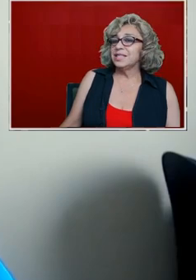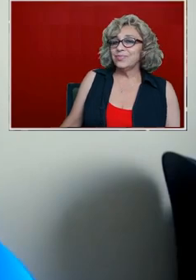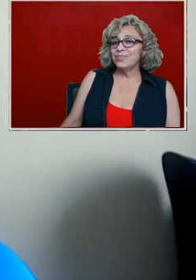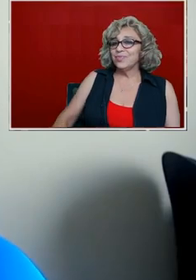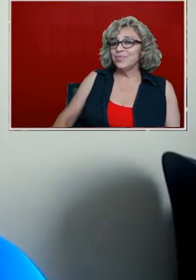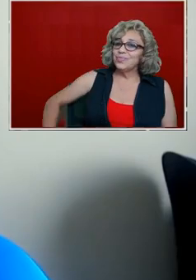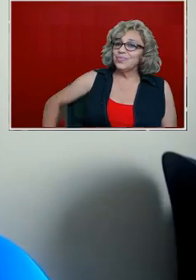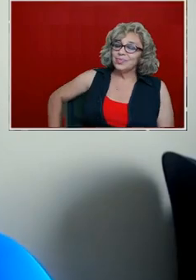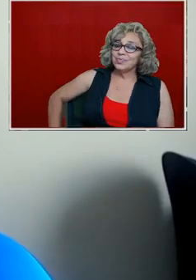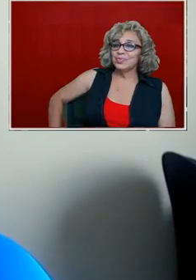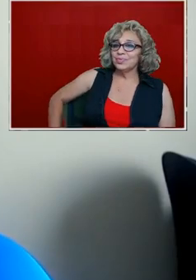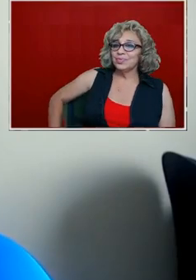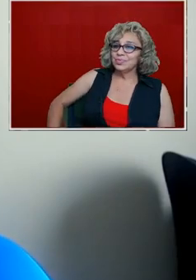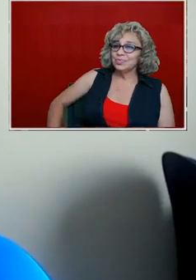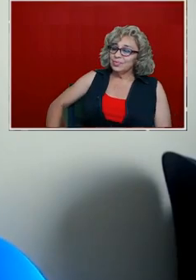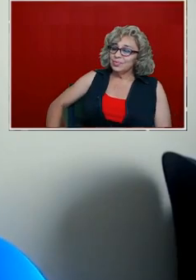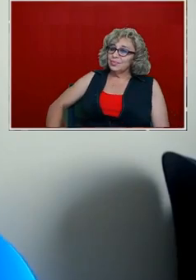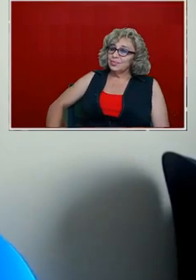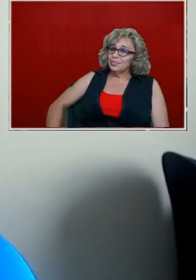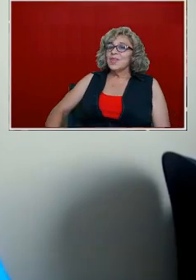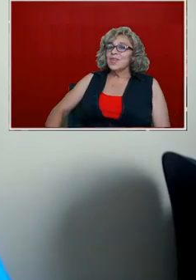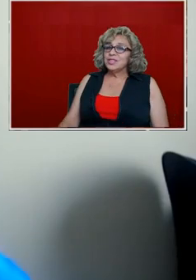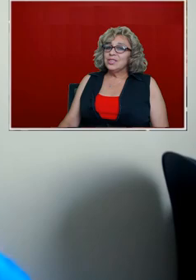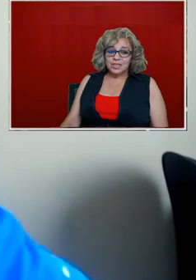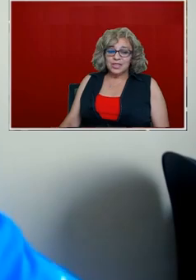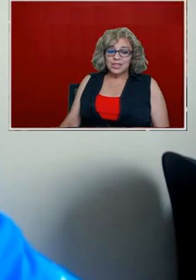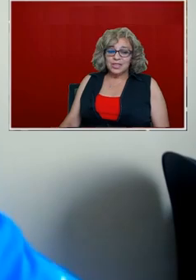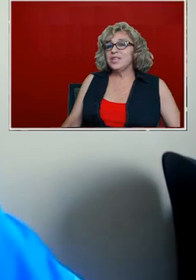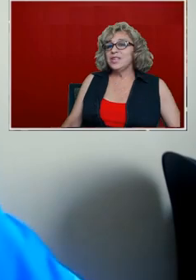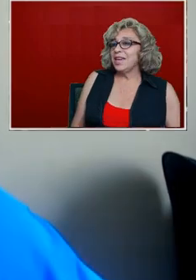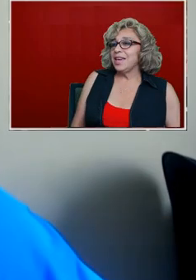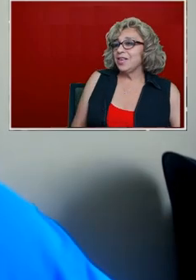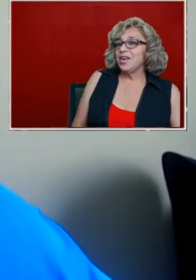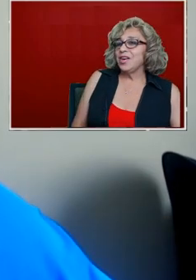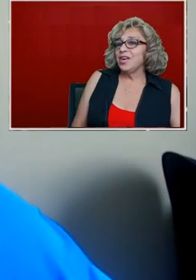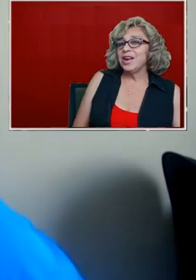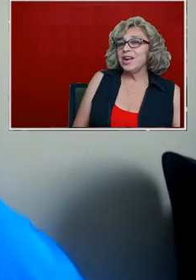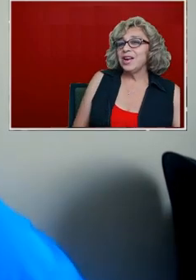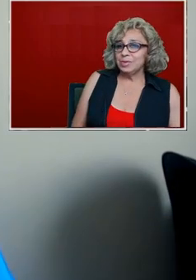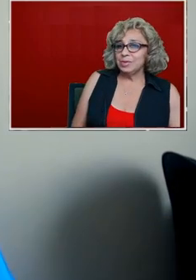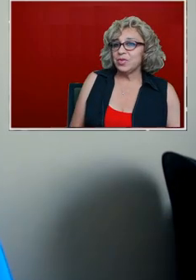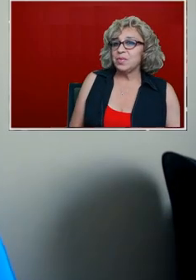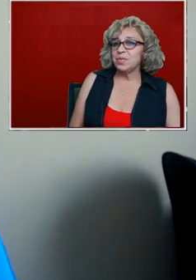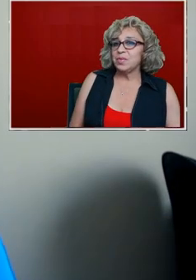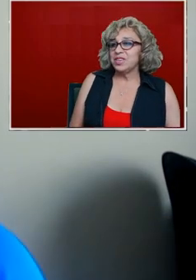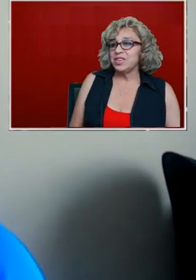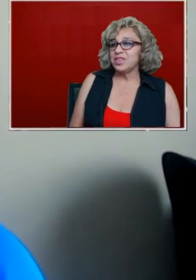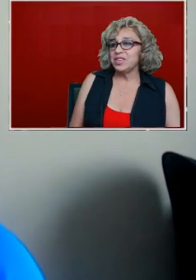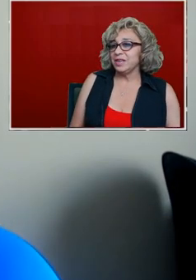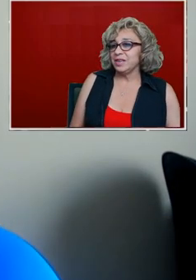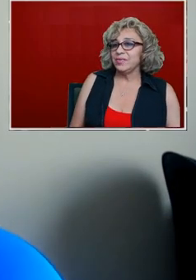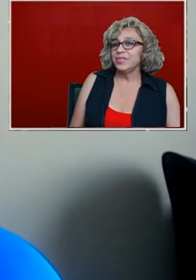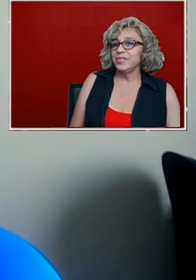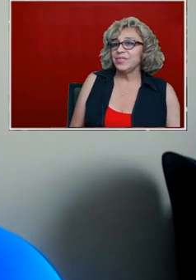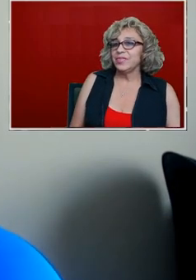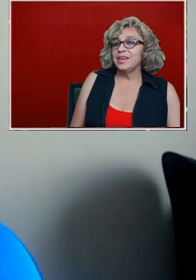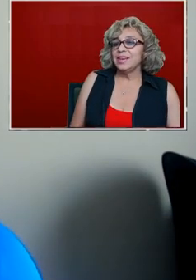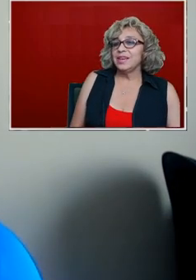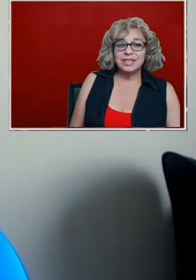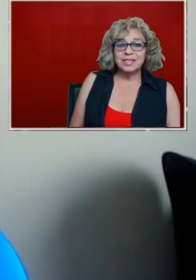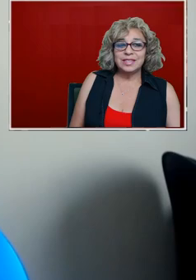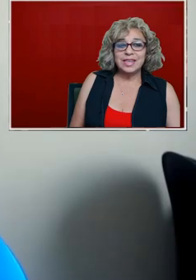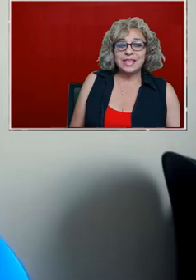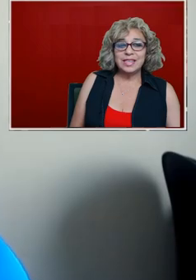El día de hoy, Jorge Ramos, desde Univisión, mandó a una reportera, Penilei Ramírez, llegó a la mañanera y la vez